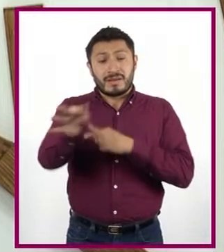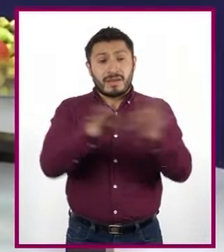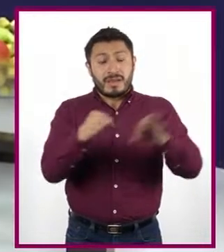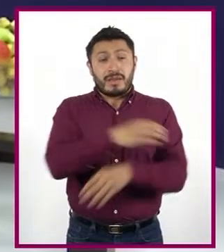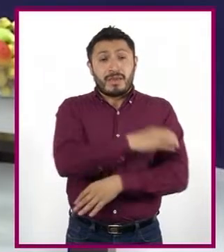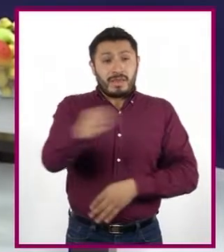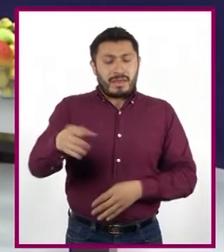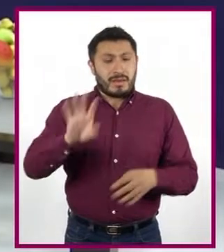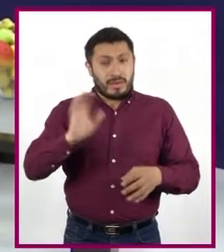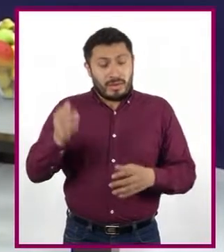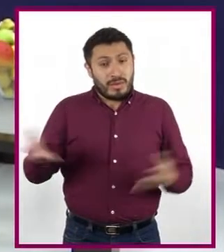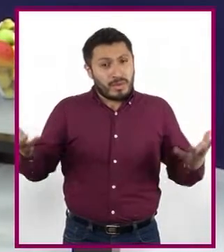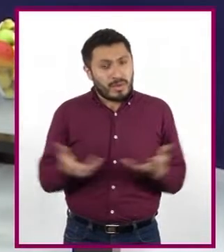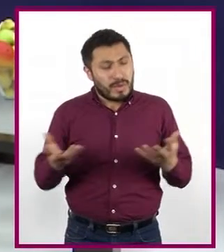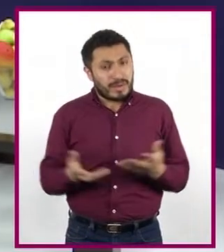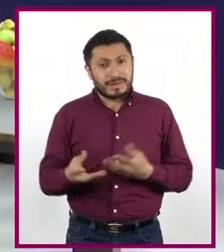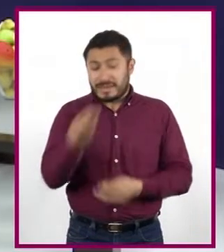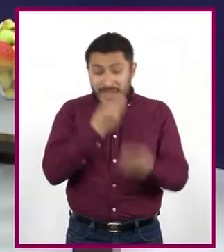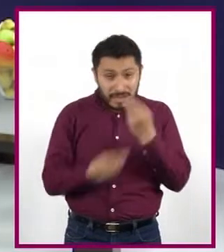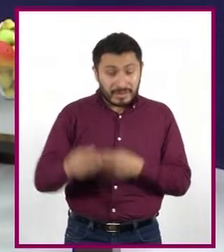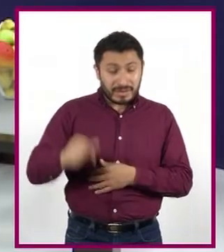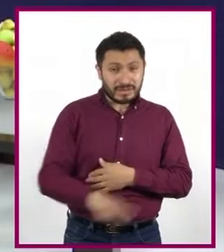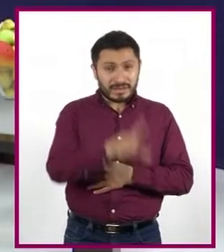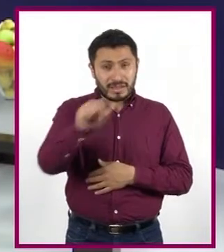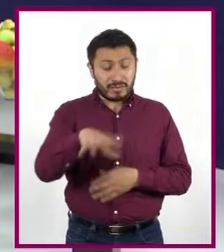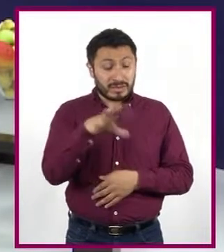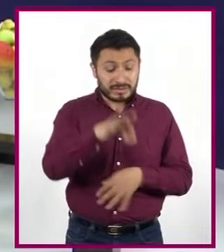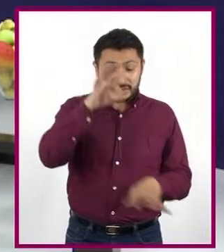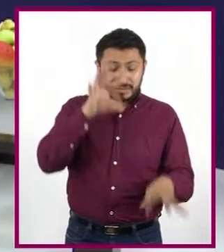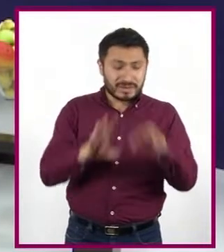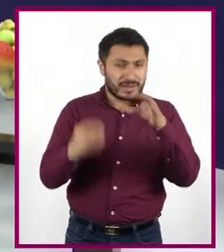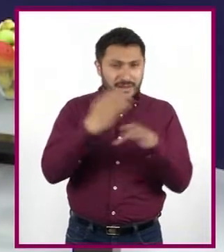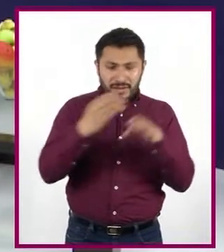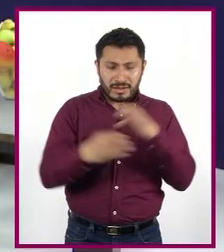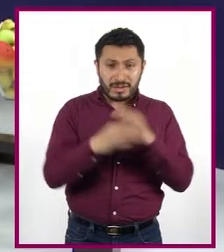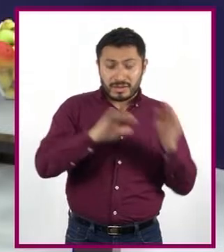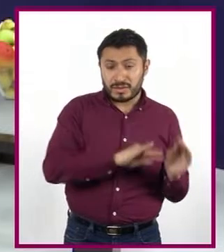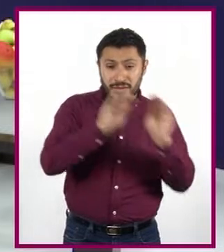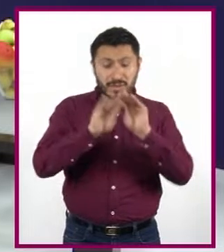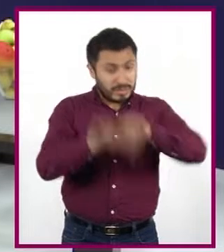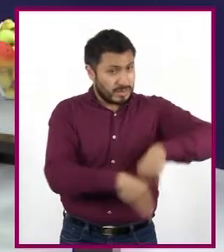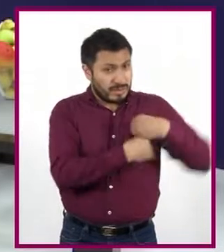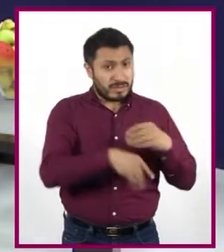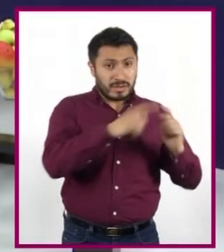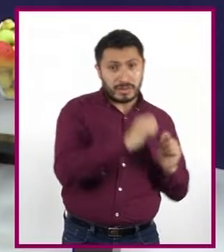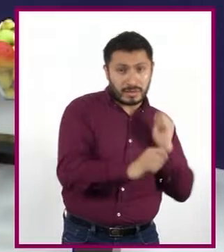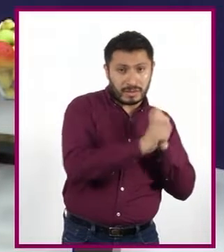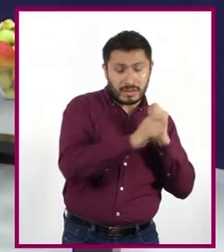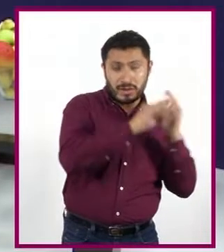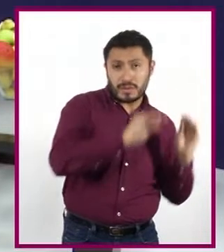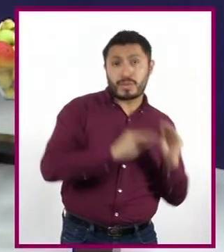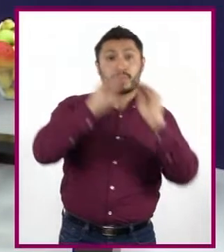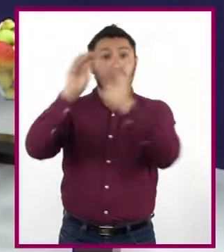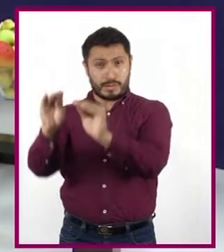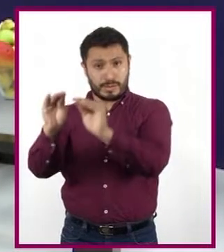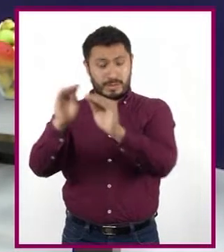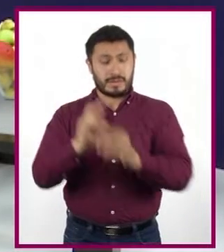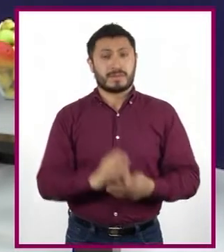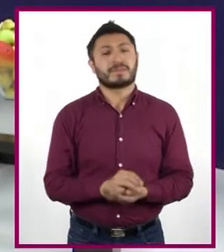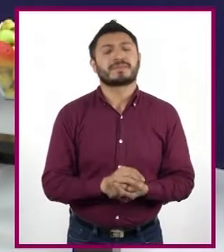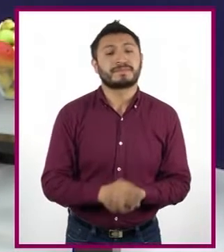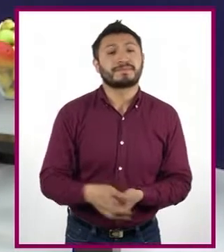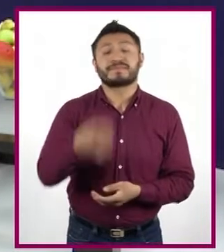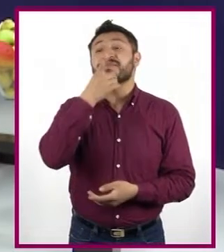que se producen. Después, cuando son seleccionadas, almacenados y transportados.